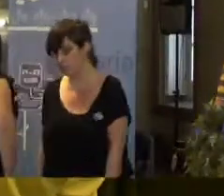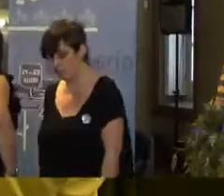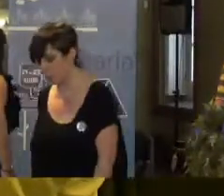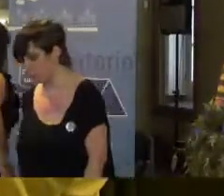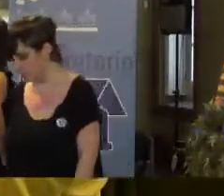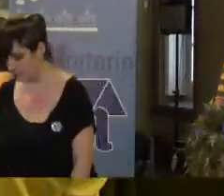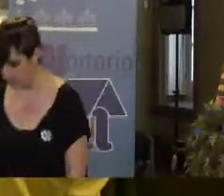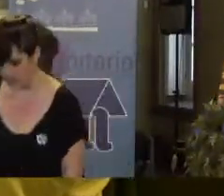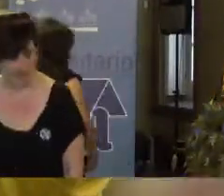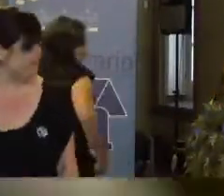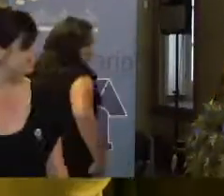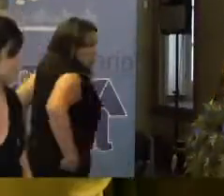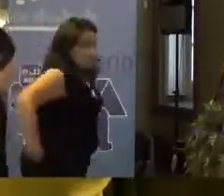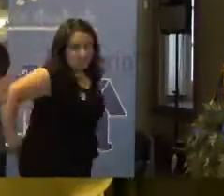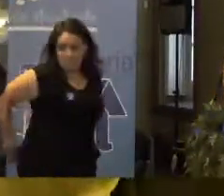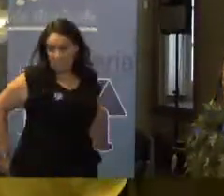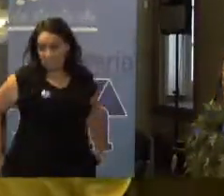Sí, no estoy...